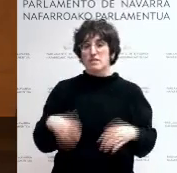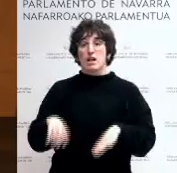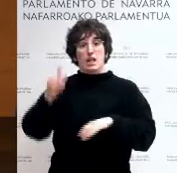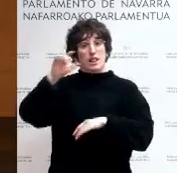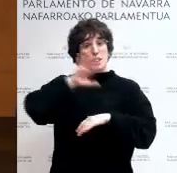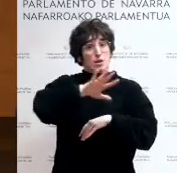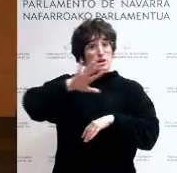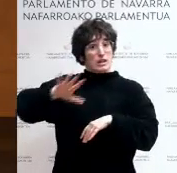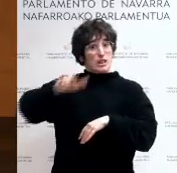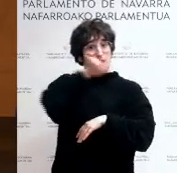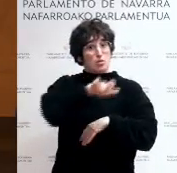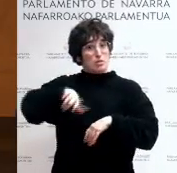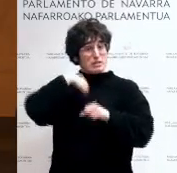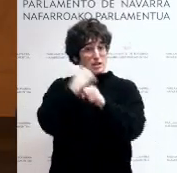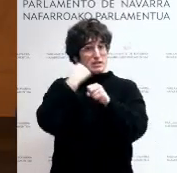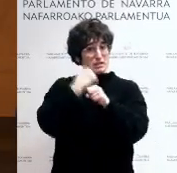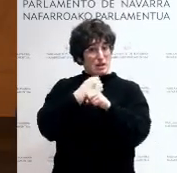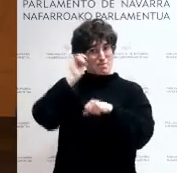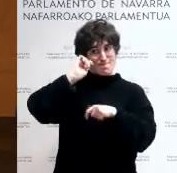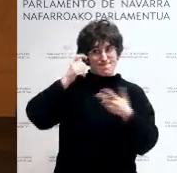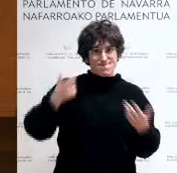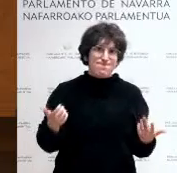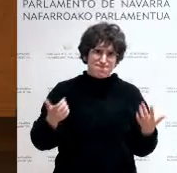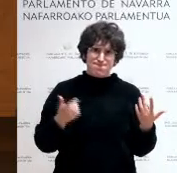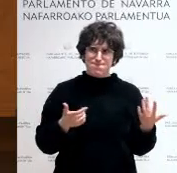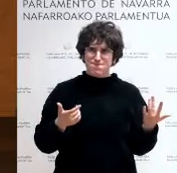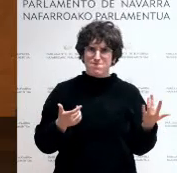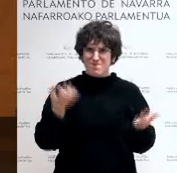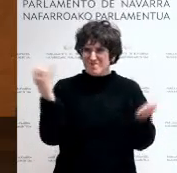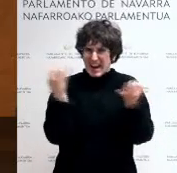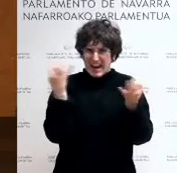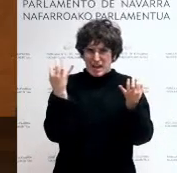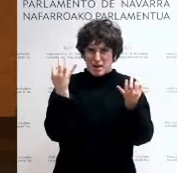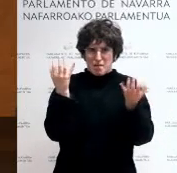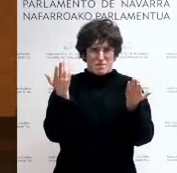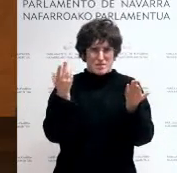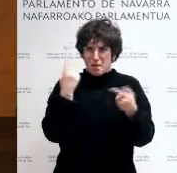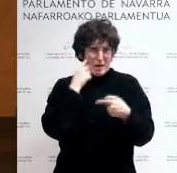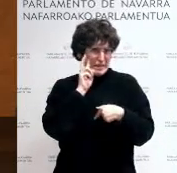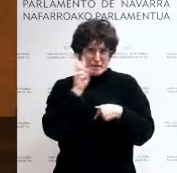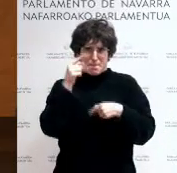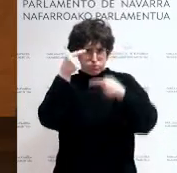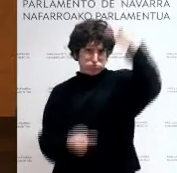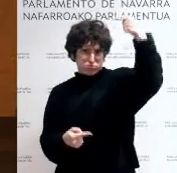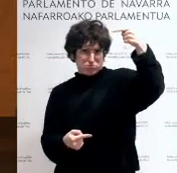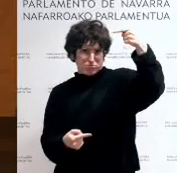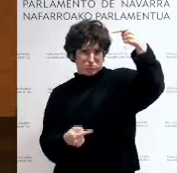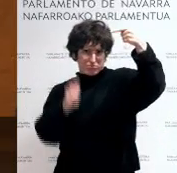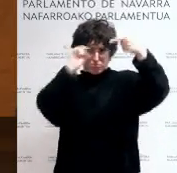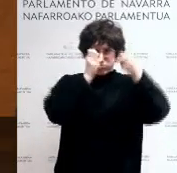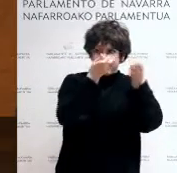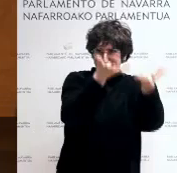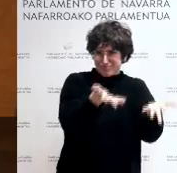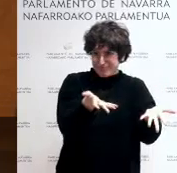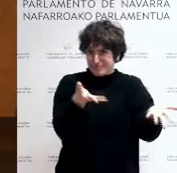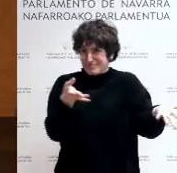55 trabajando. ¿Dónde está la equidad territorial? En Tudela y en Estella no hay radiólogos suficientes